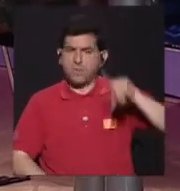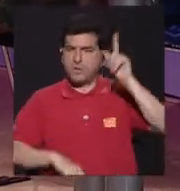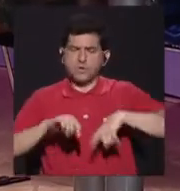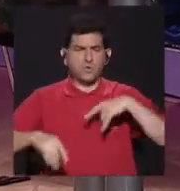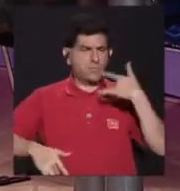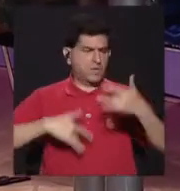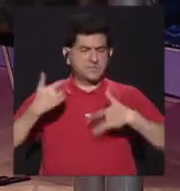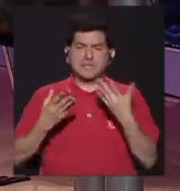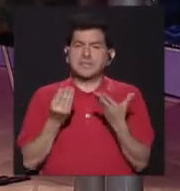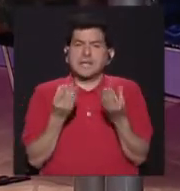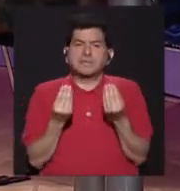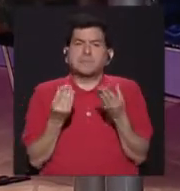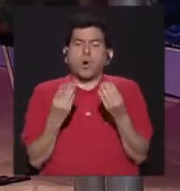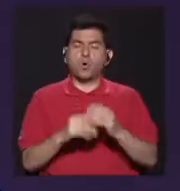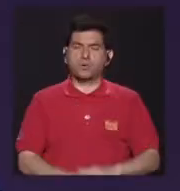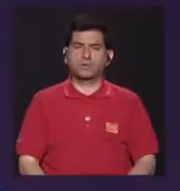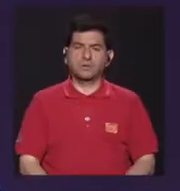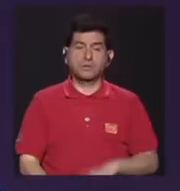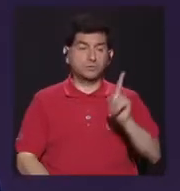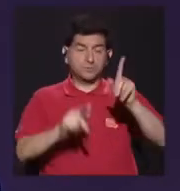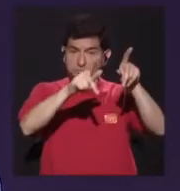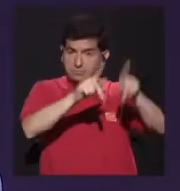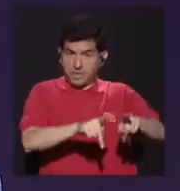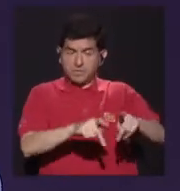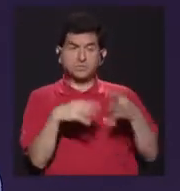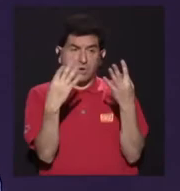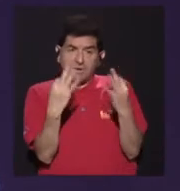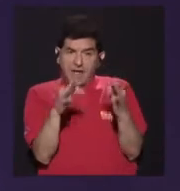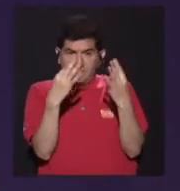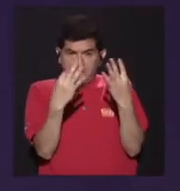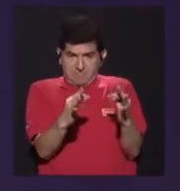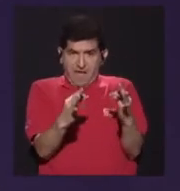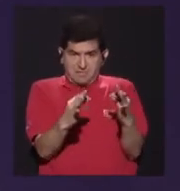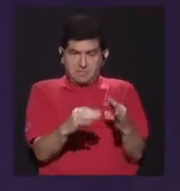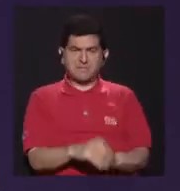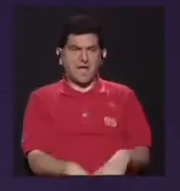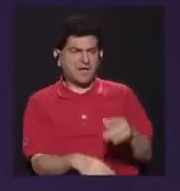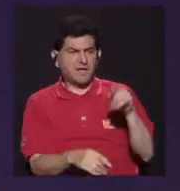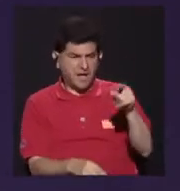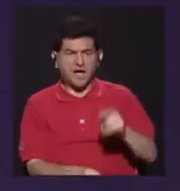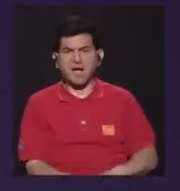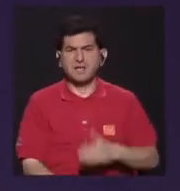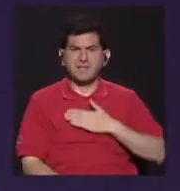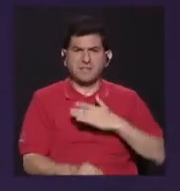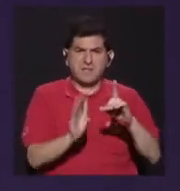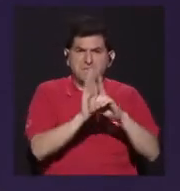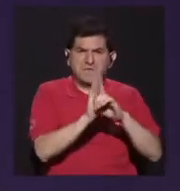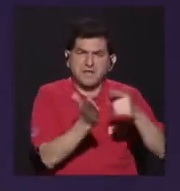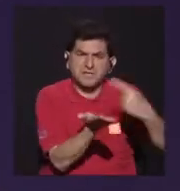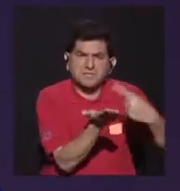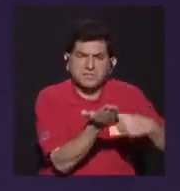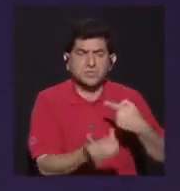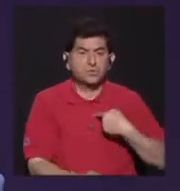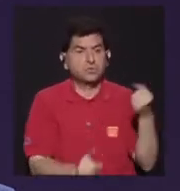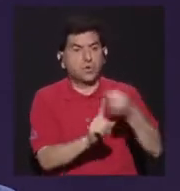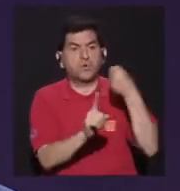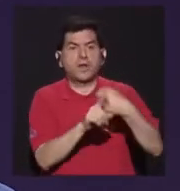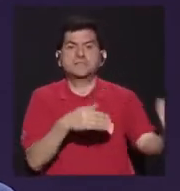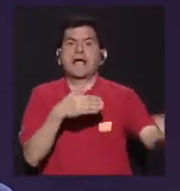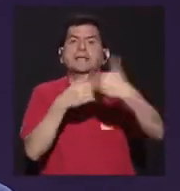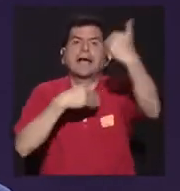sentir miedo, y si alguien trata de debatirme un derecho mío, entonces tengo que actuar con violencia y